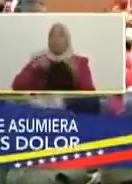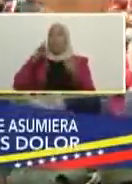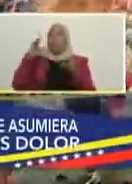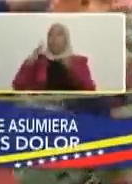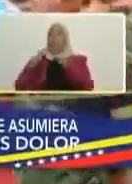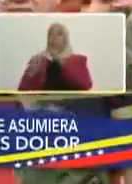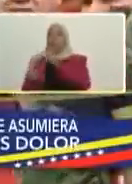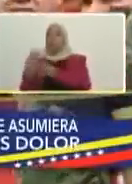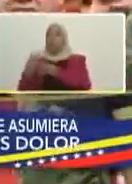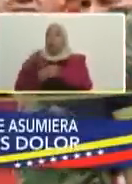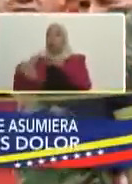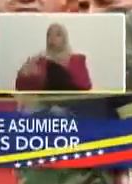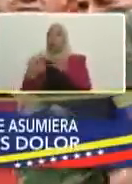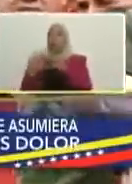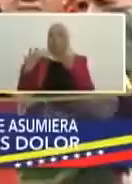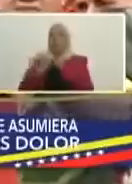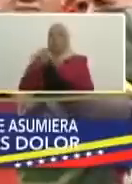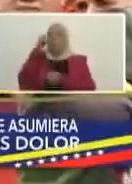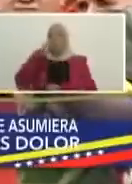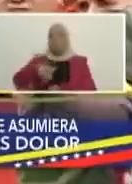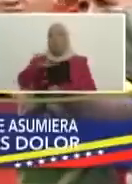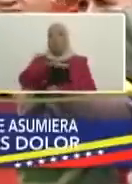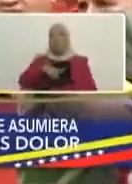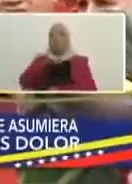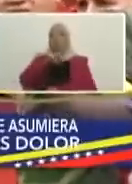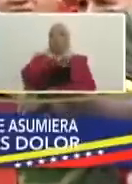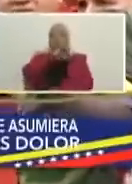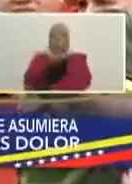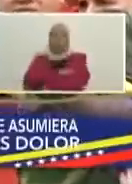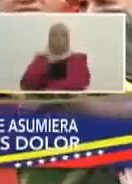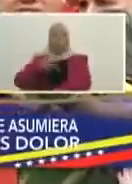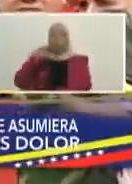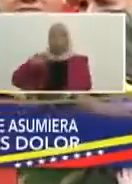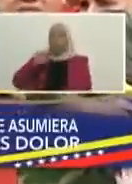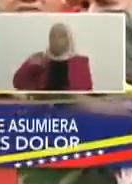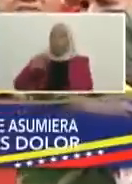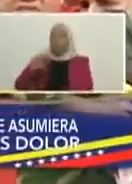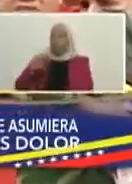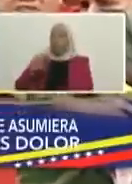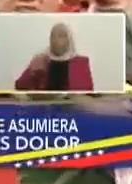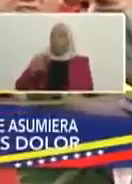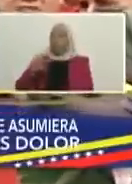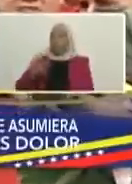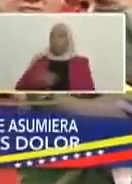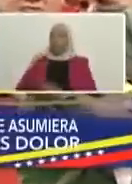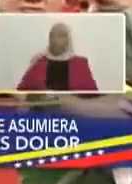Miraflores. Hacia allá va el pueblo, al poder político.